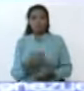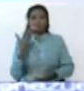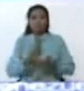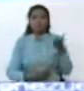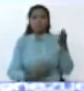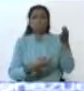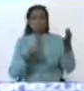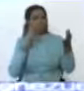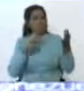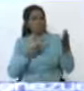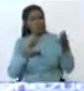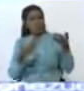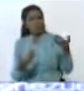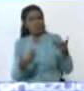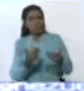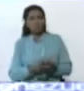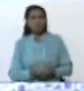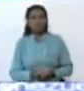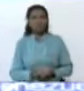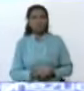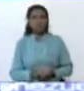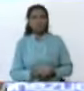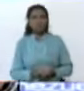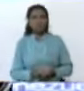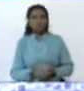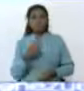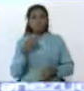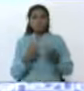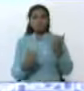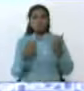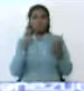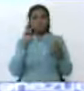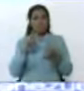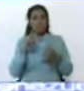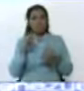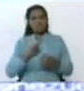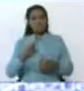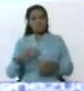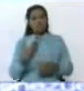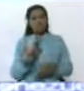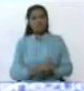por medio del cual, de por fin y en definitiva,